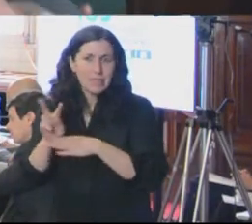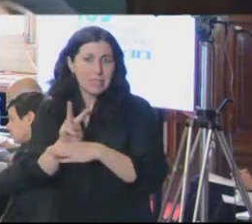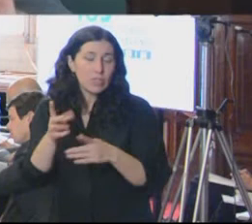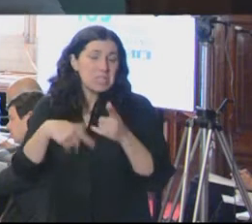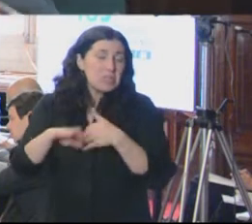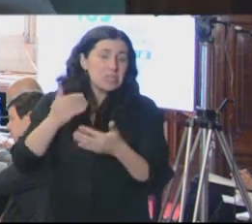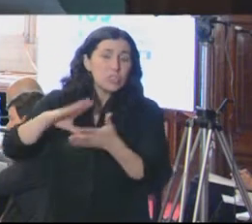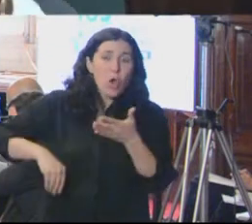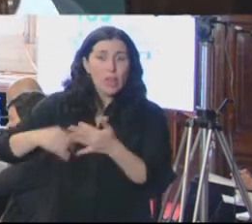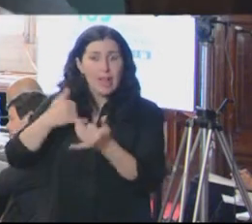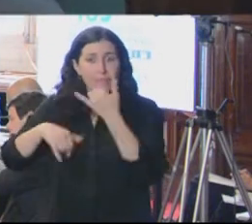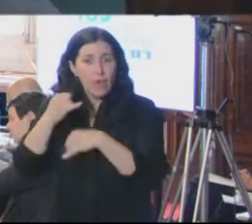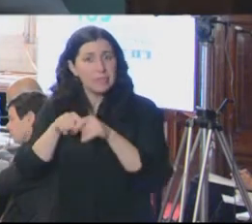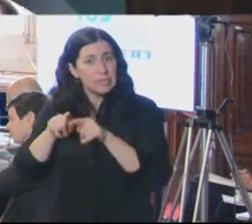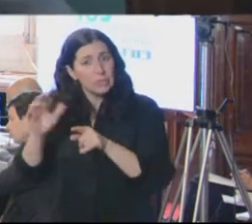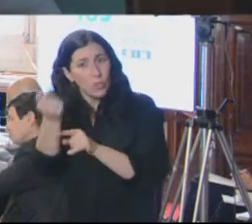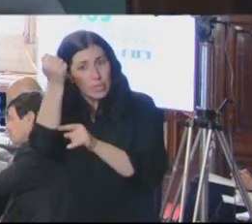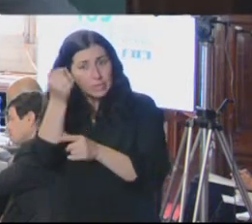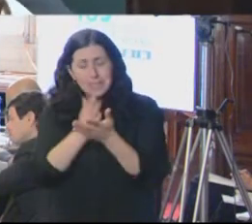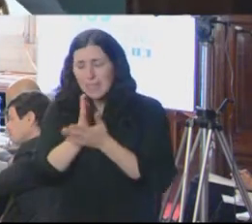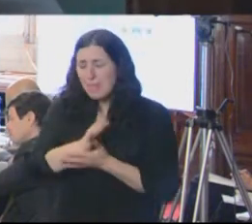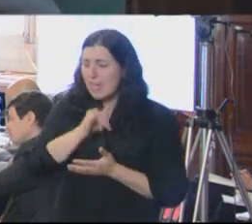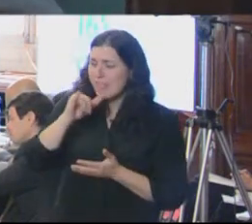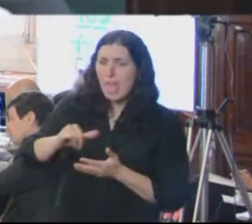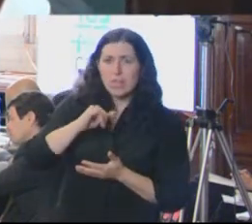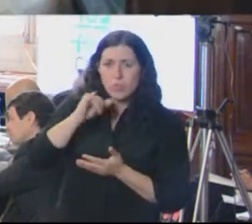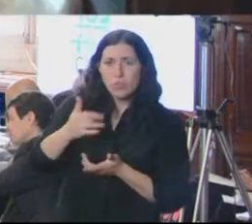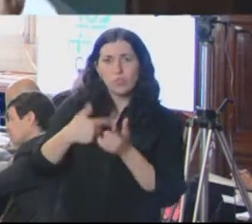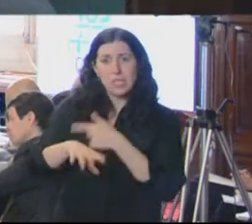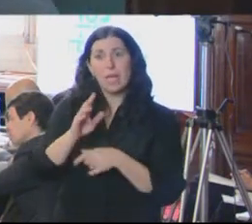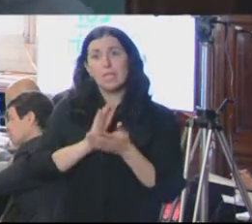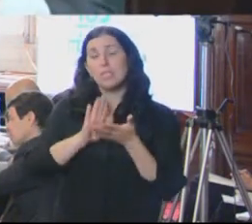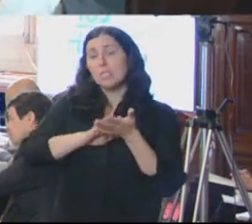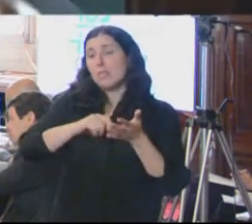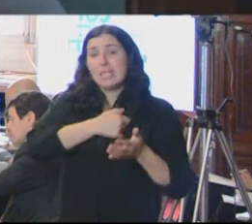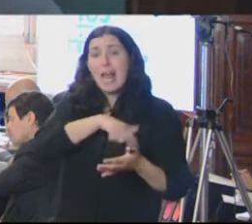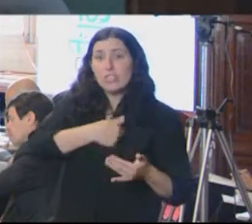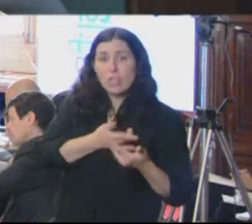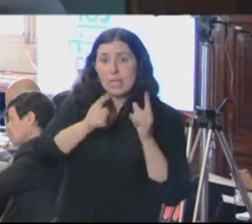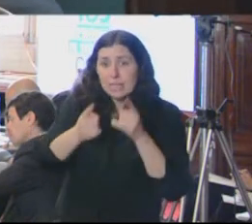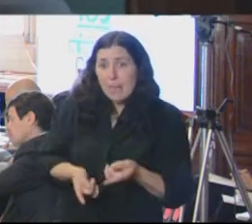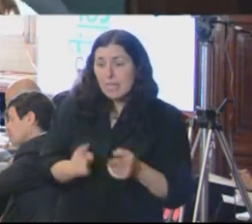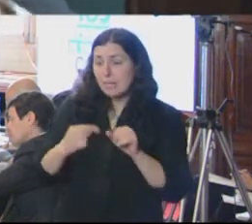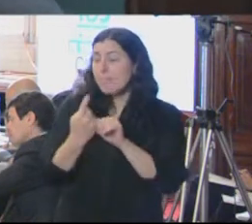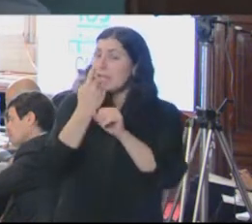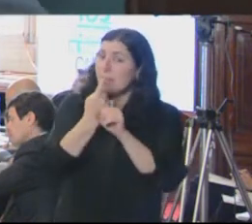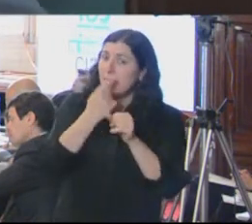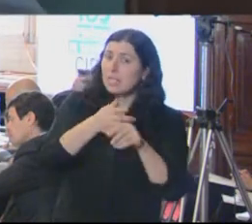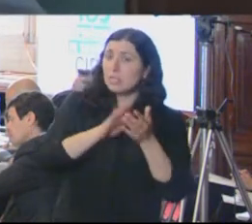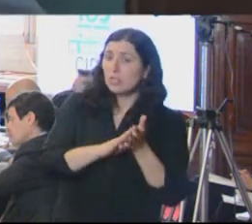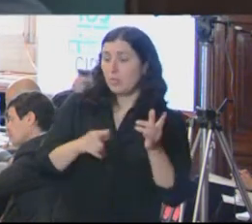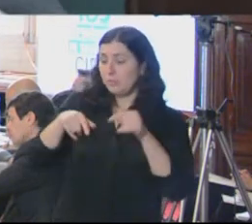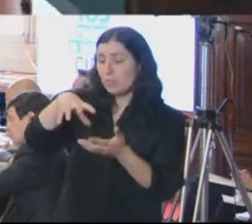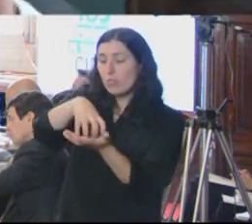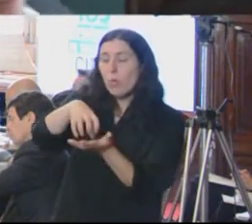que constantemente lo que vemos es que sí se han hecho denuncias, no solamente ante las entidades del orden nacional, sino que siempre se hacen en primera medida ante entidades del orden